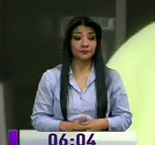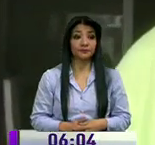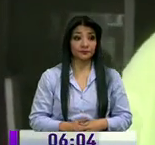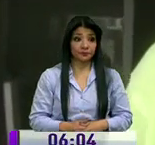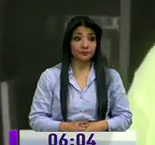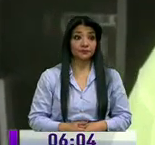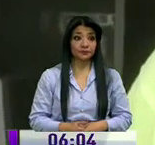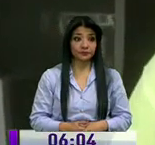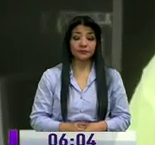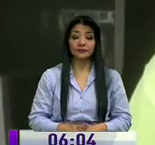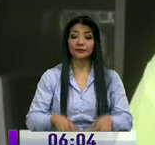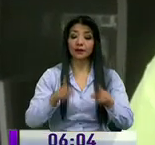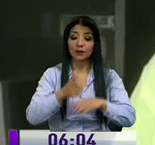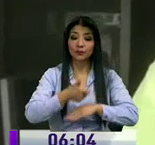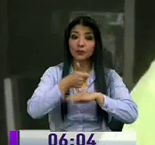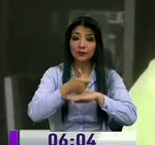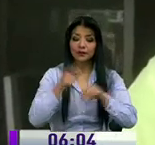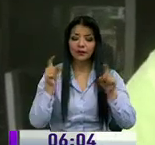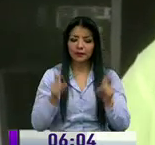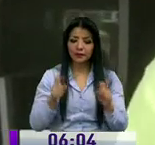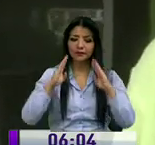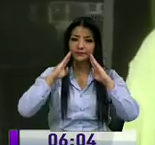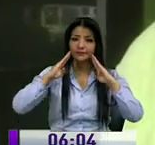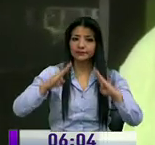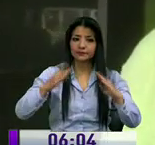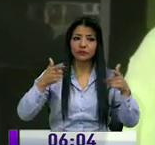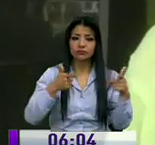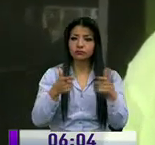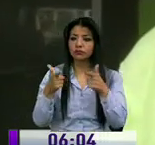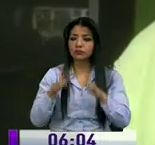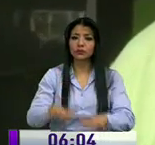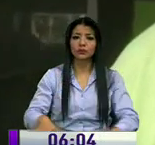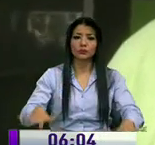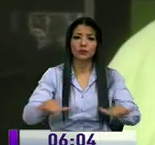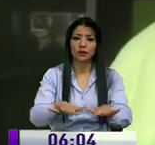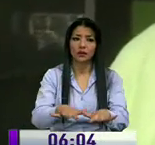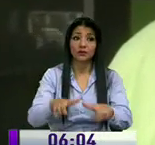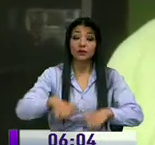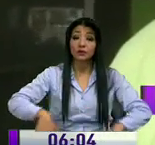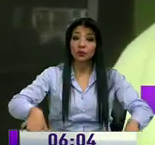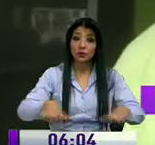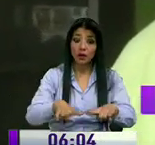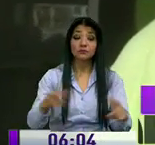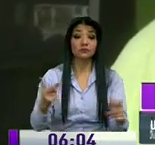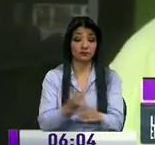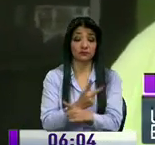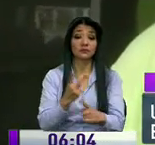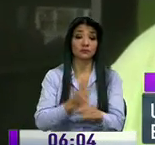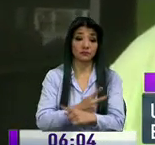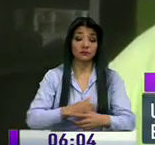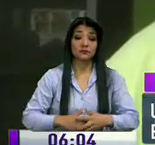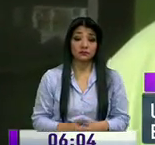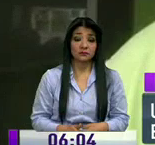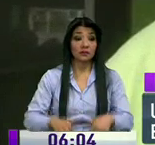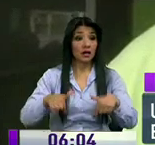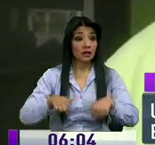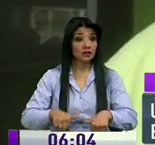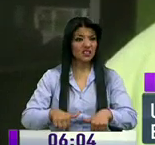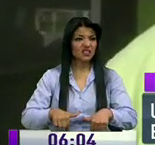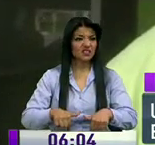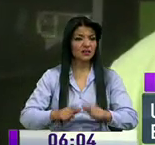por mantener pues la vigilancia en este sector, ya que este es un sector crítico. Por aquí se mueve